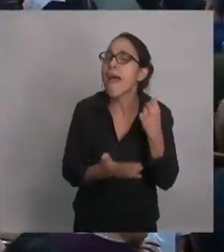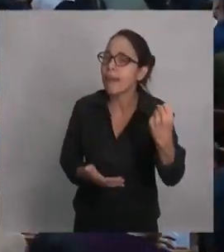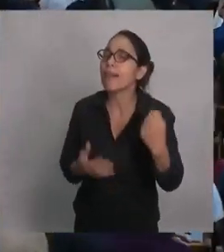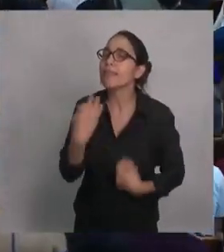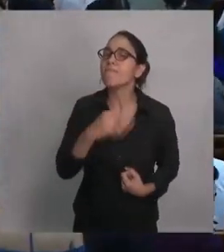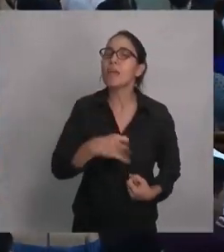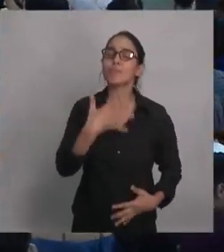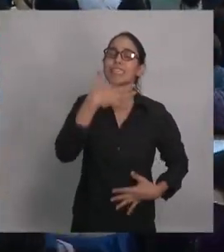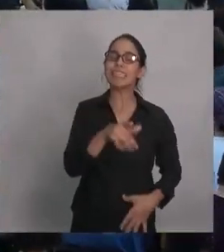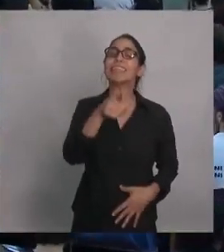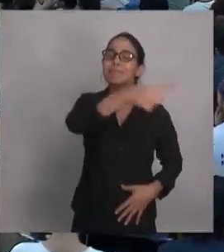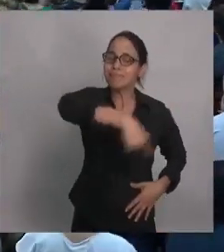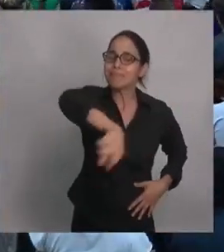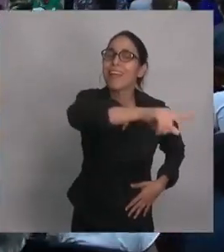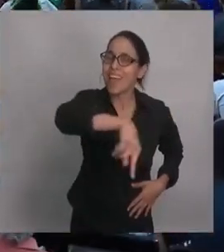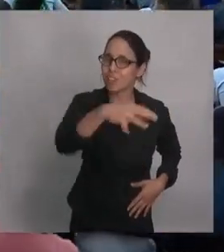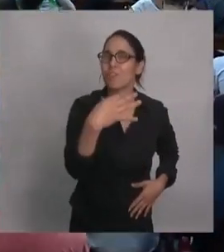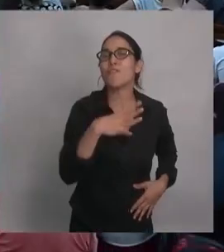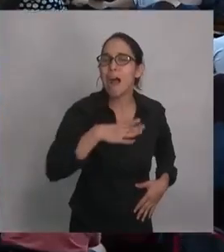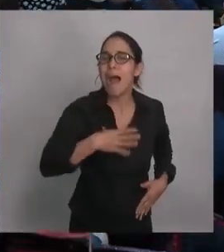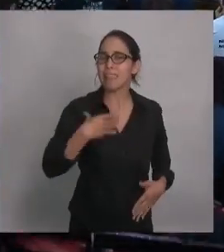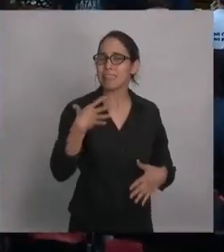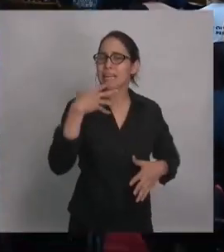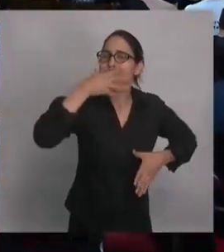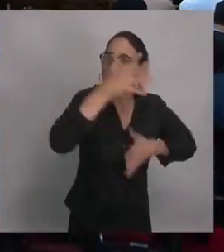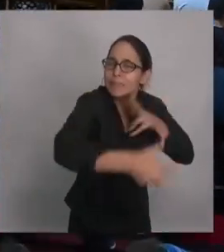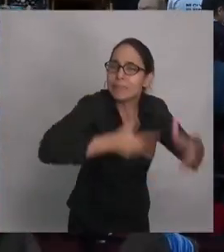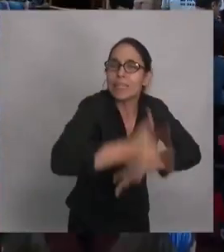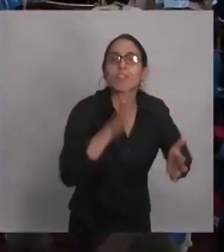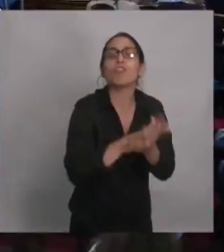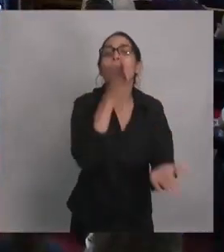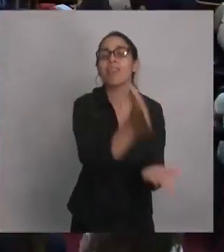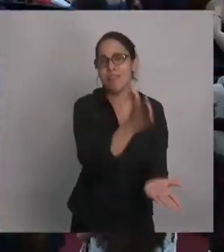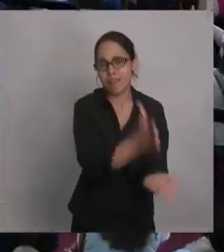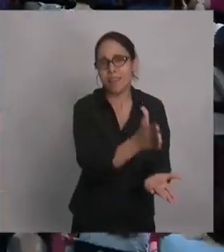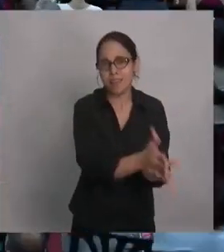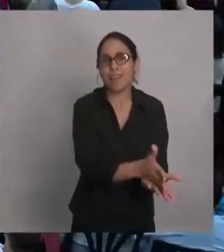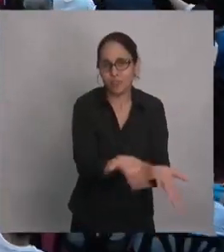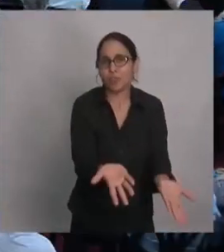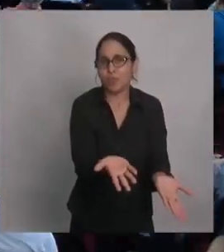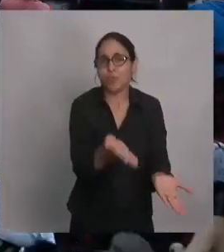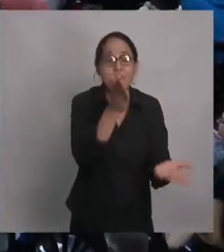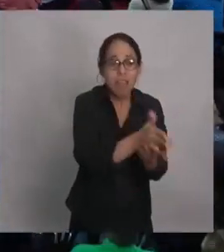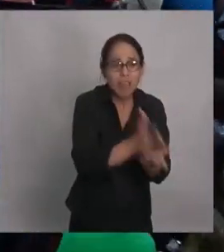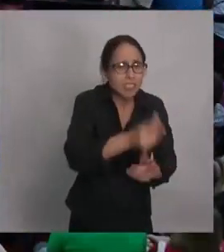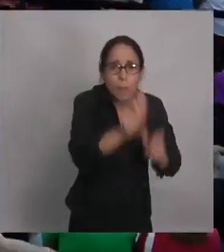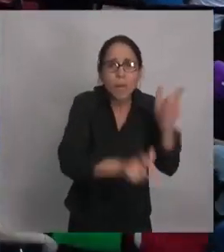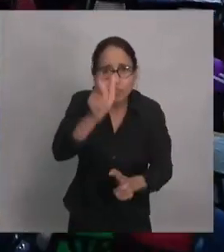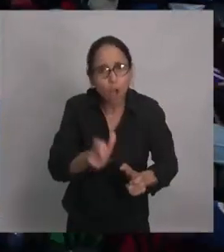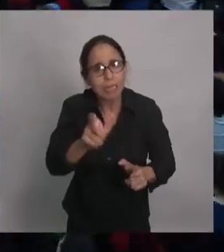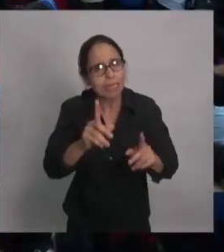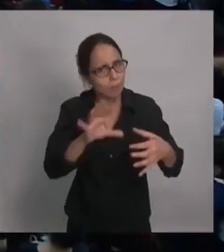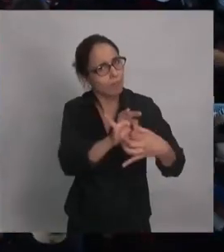ciudadanía. Tenemos que hablarle de derechos, porque yo creo en los derechos de las personas, son parte de los derechos humanos, pero